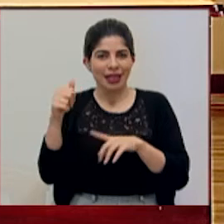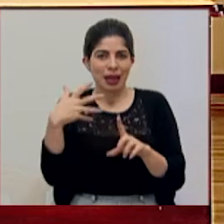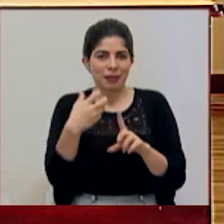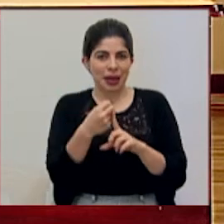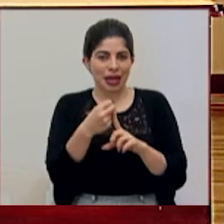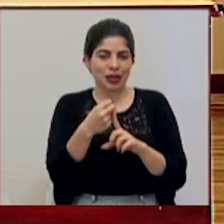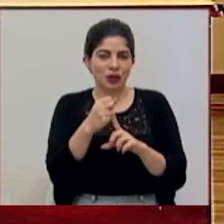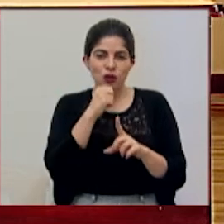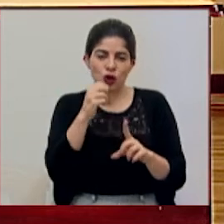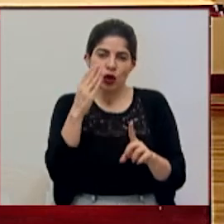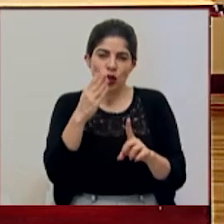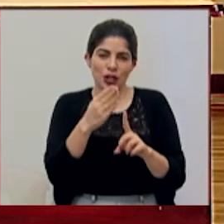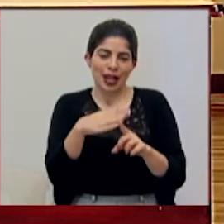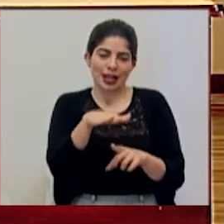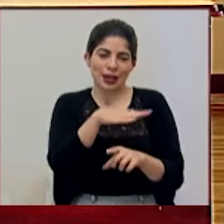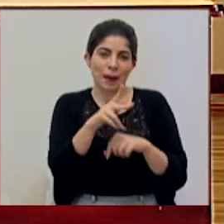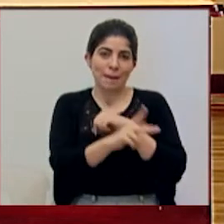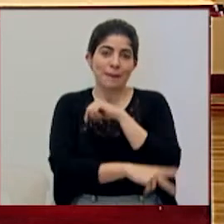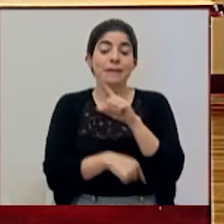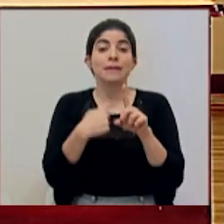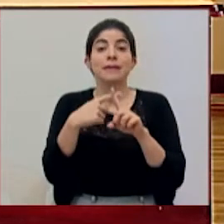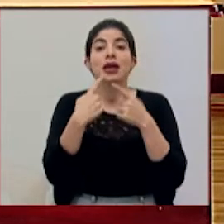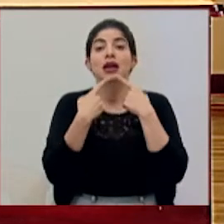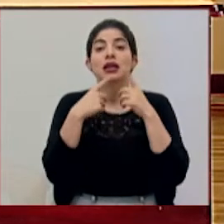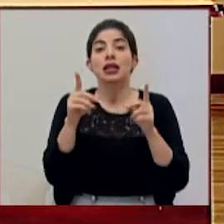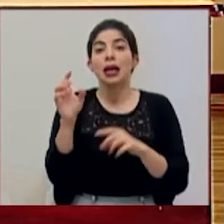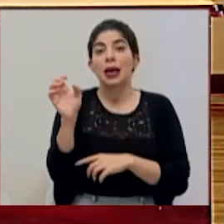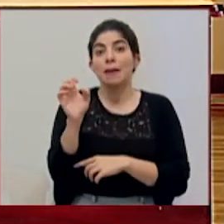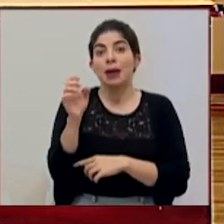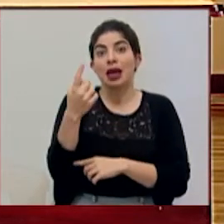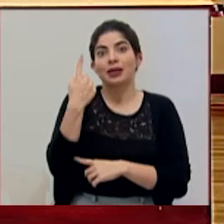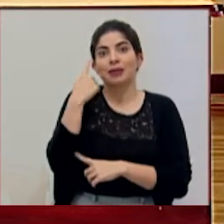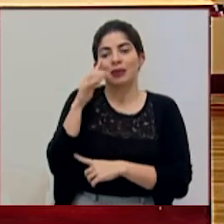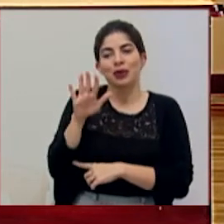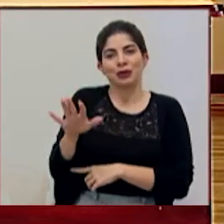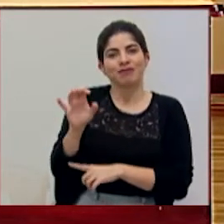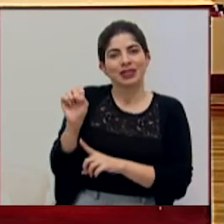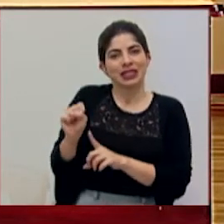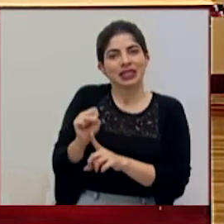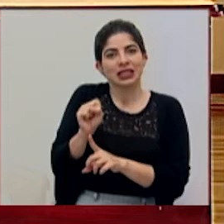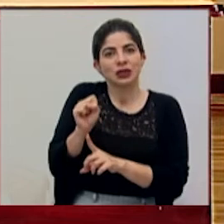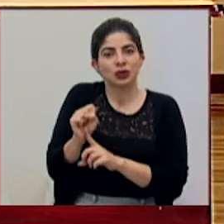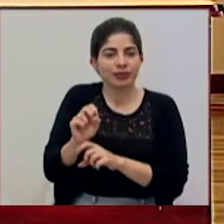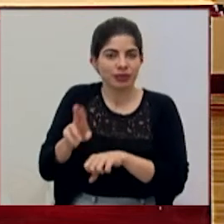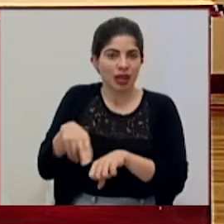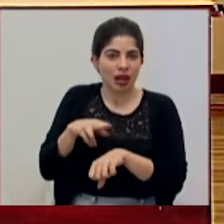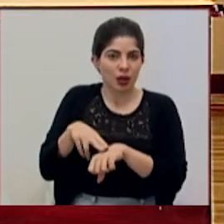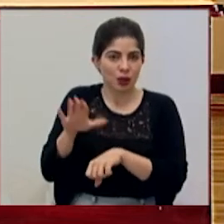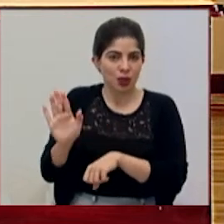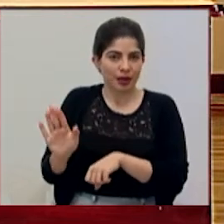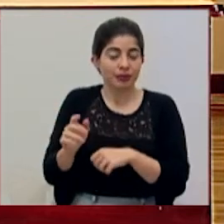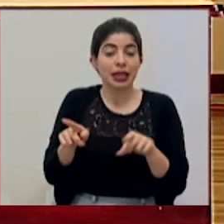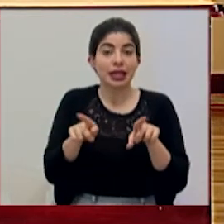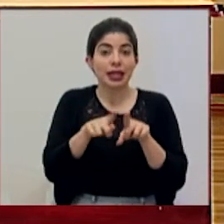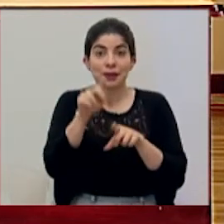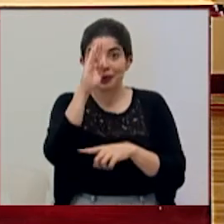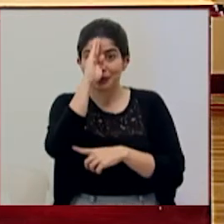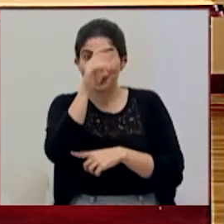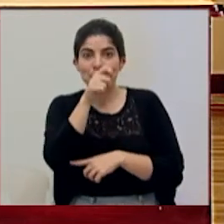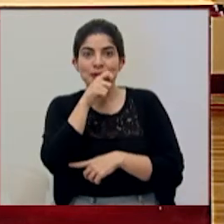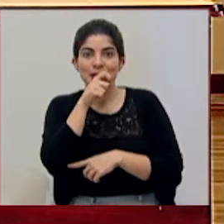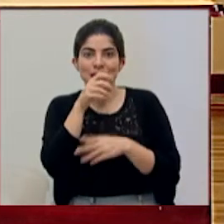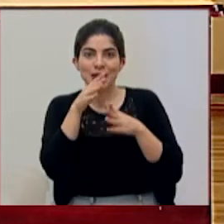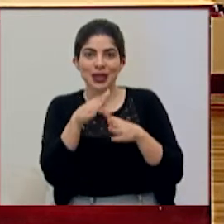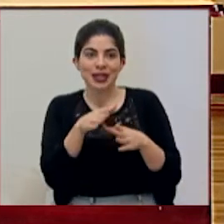país y sobre la declaratoria de emergencia a raíz de este fenómeno natural. Saludamos también al colega que nos acompaña